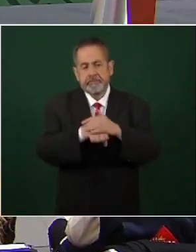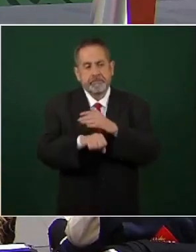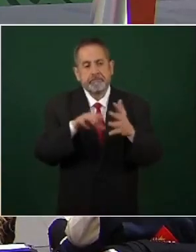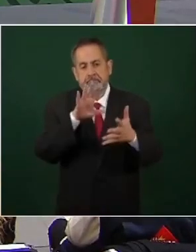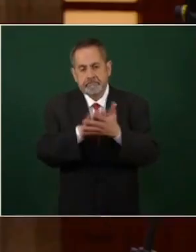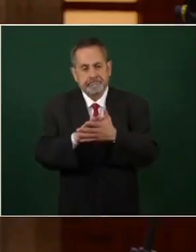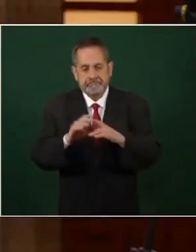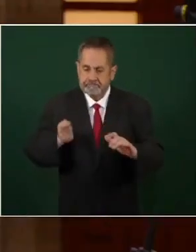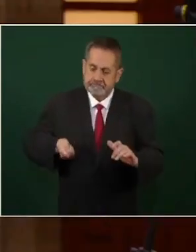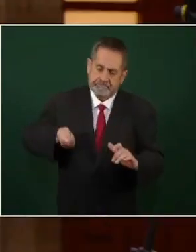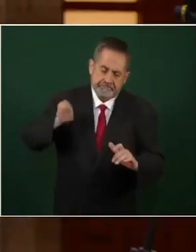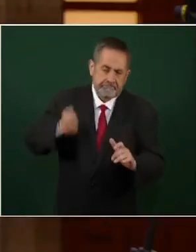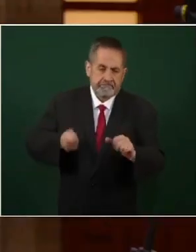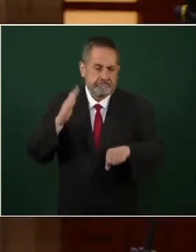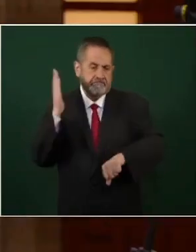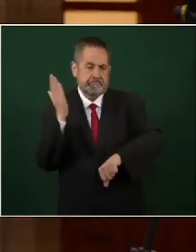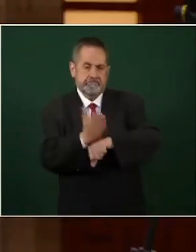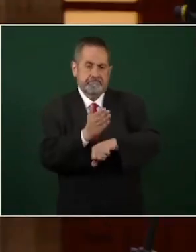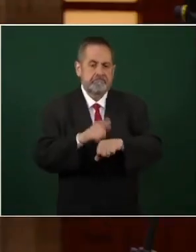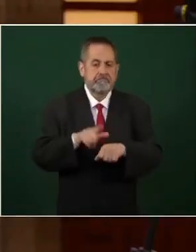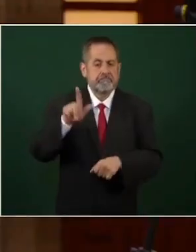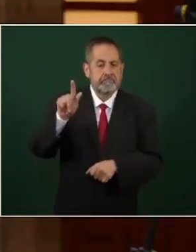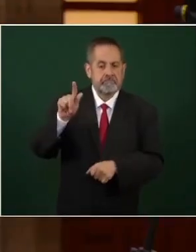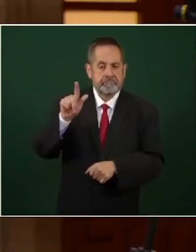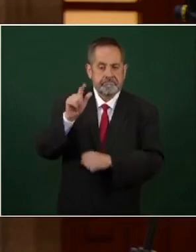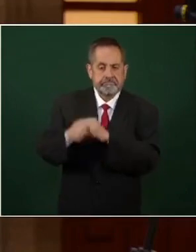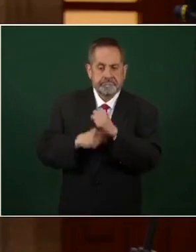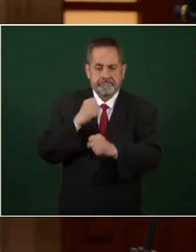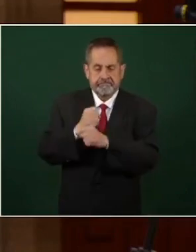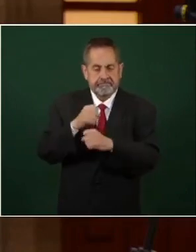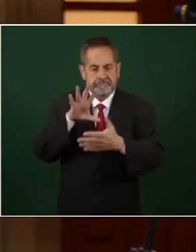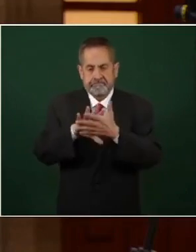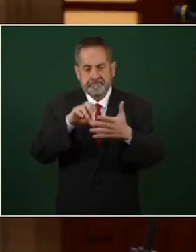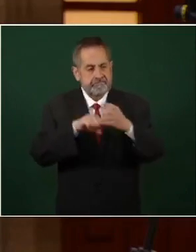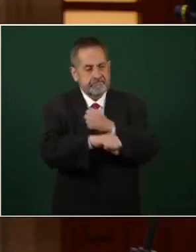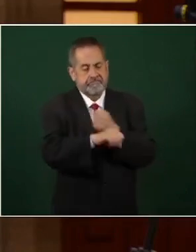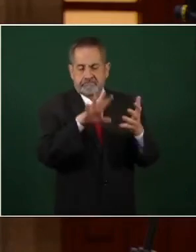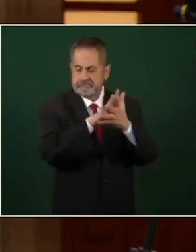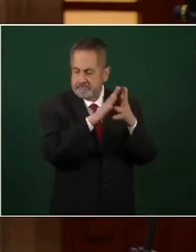ha sido sentenciado a 70 años de prisión. Adelante.